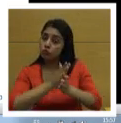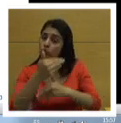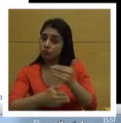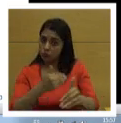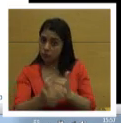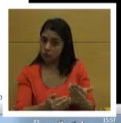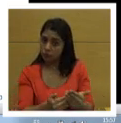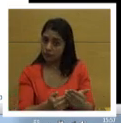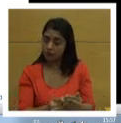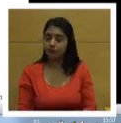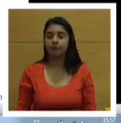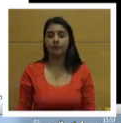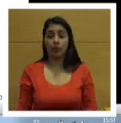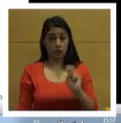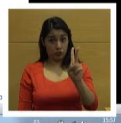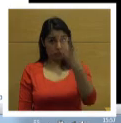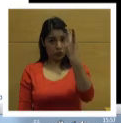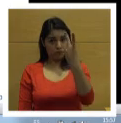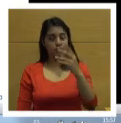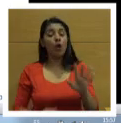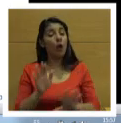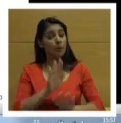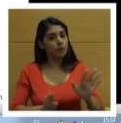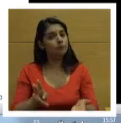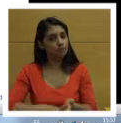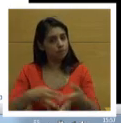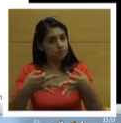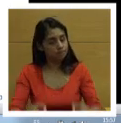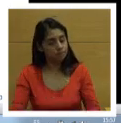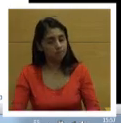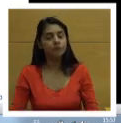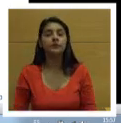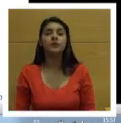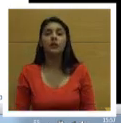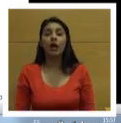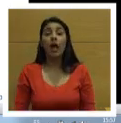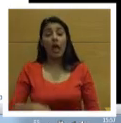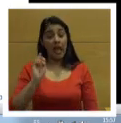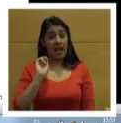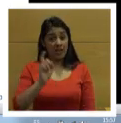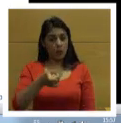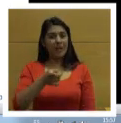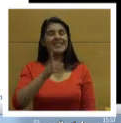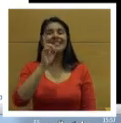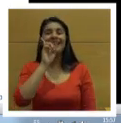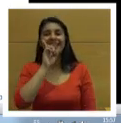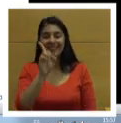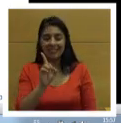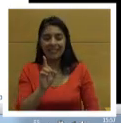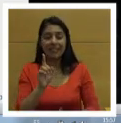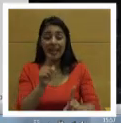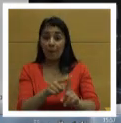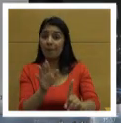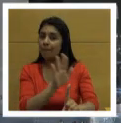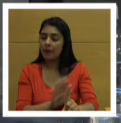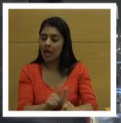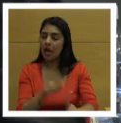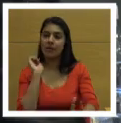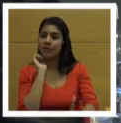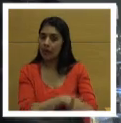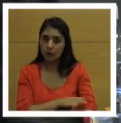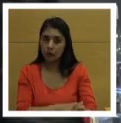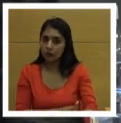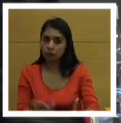Segundo, protección efectiva. El juez o jueza a cargo de la causa deberá dictaminar medidas de protección inmediatas